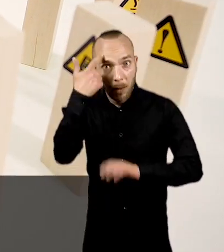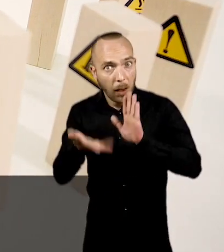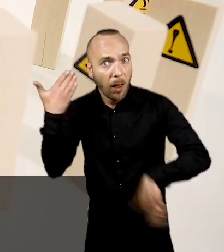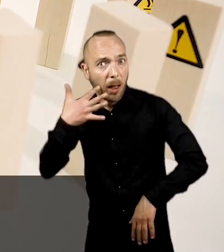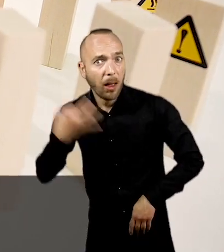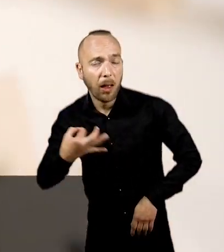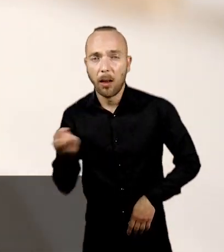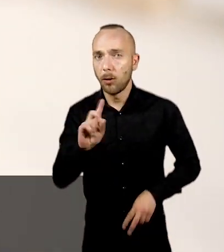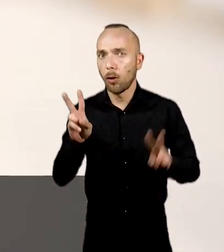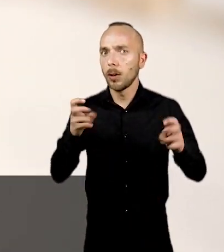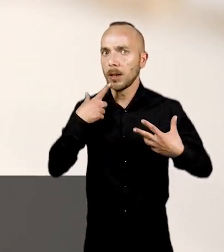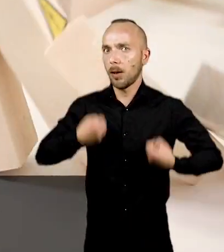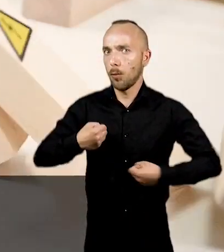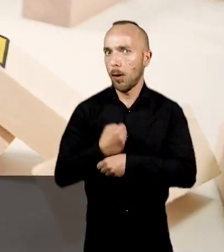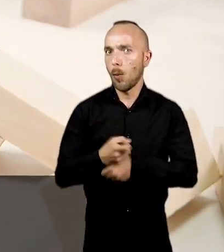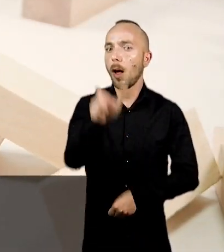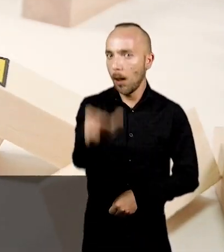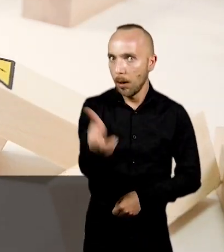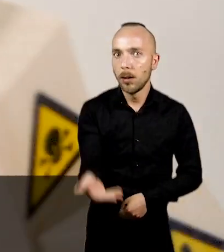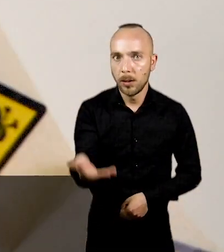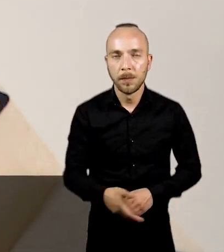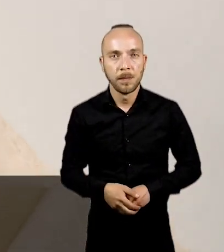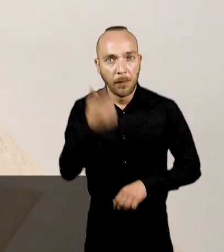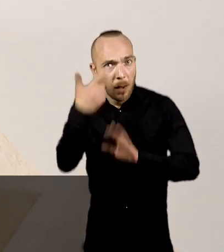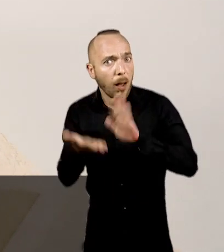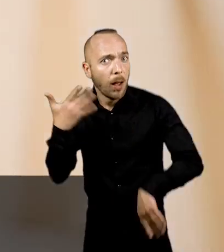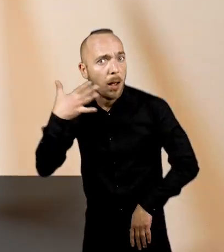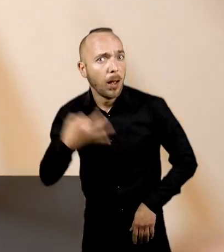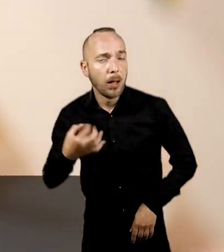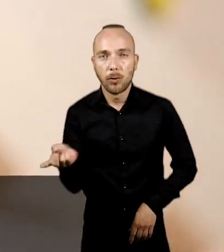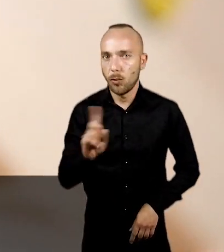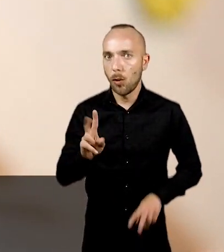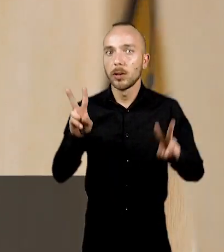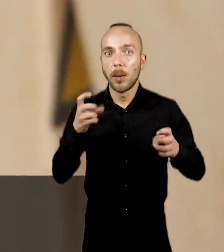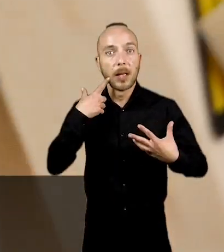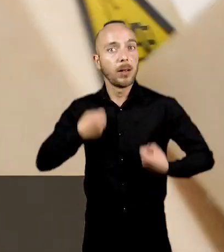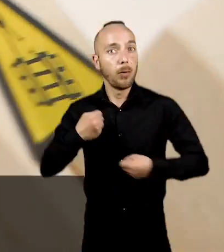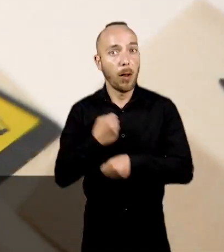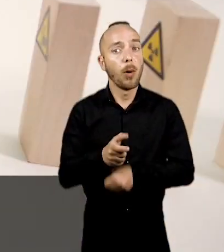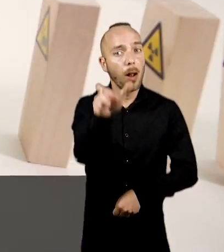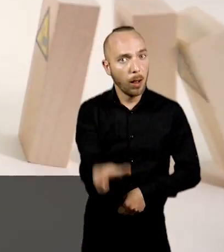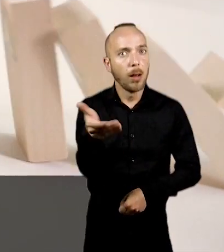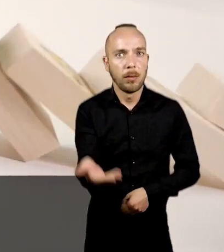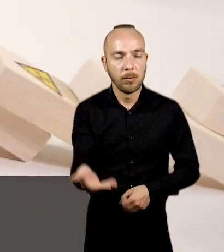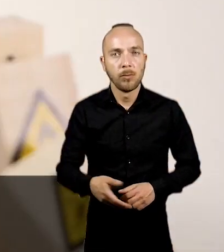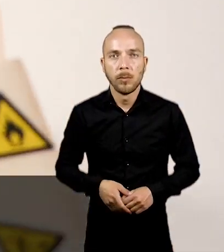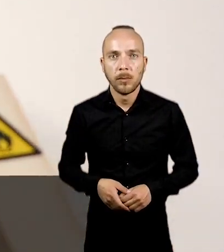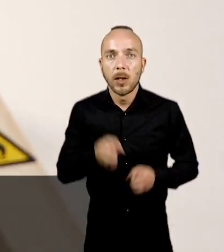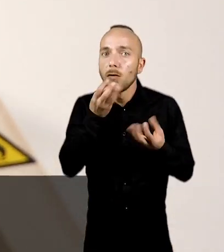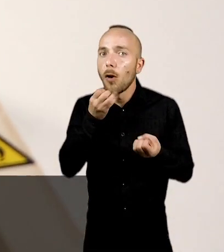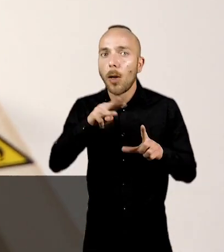zure burua arriskuan, lan osasunean funtsezko pieza zara. No te la juegues, en salud laboral eres una pieza clave.